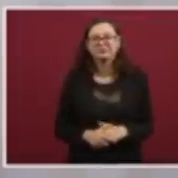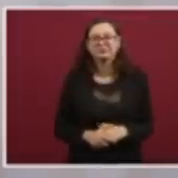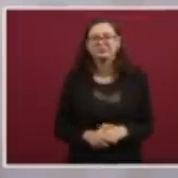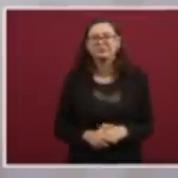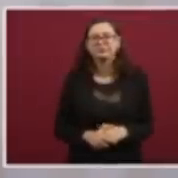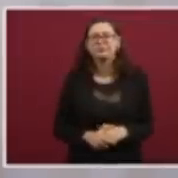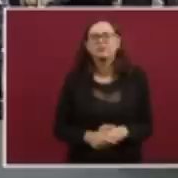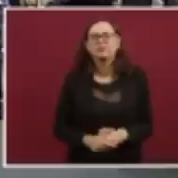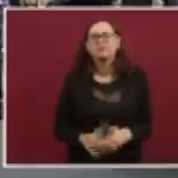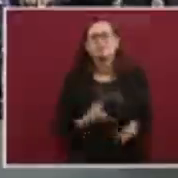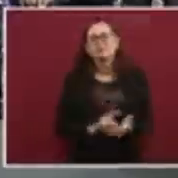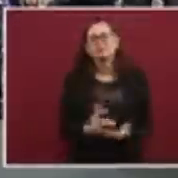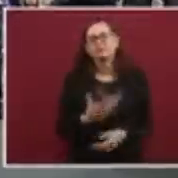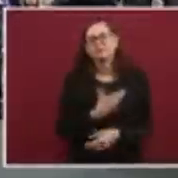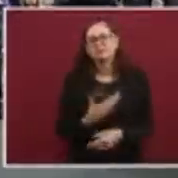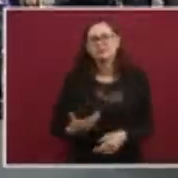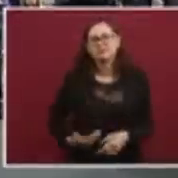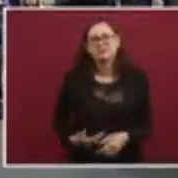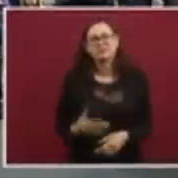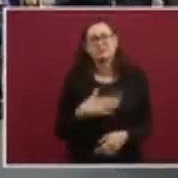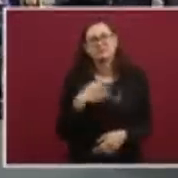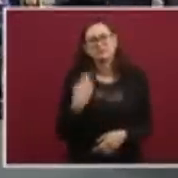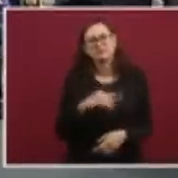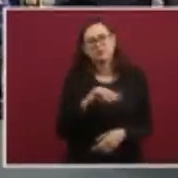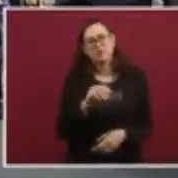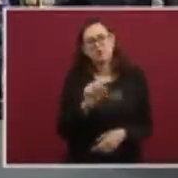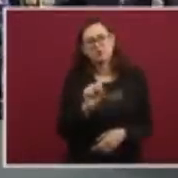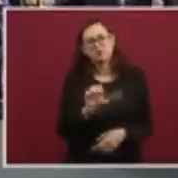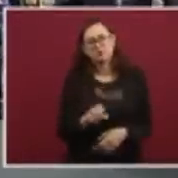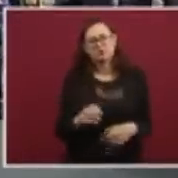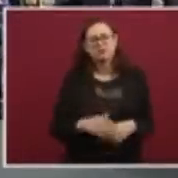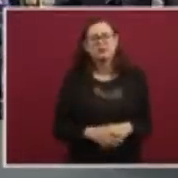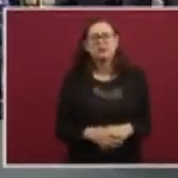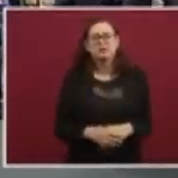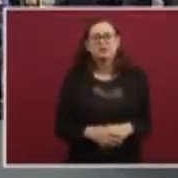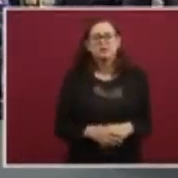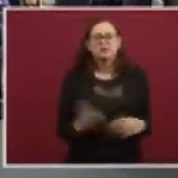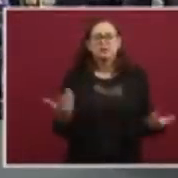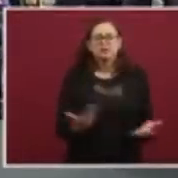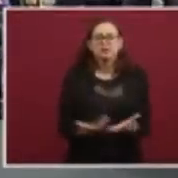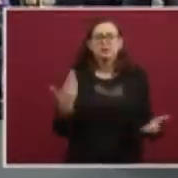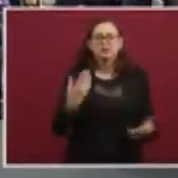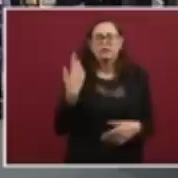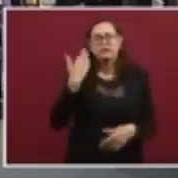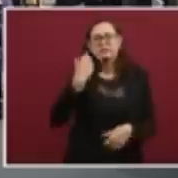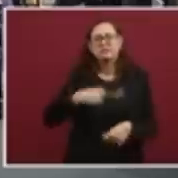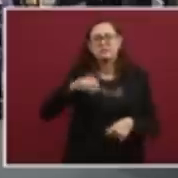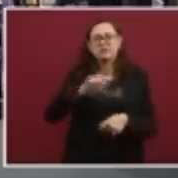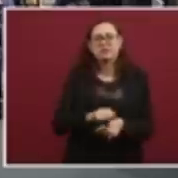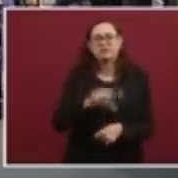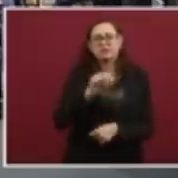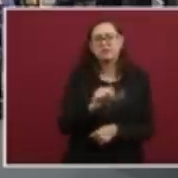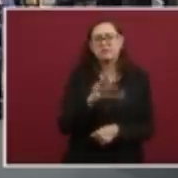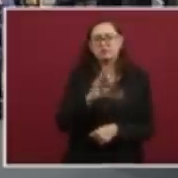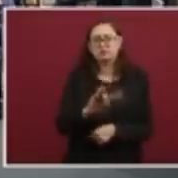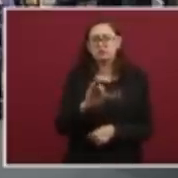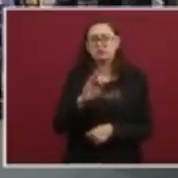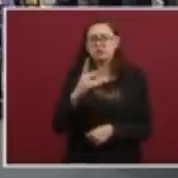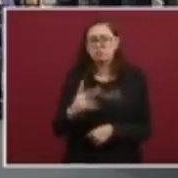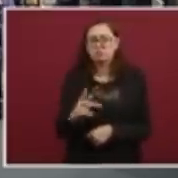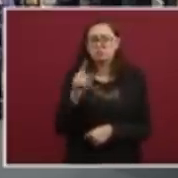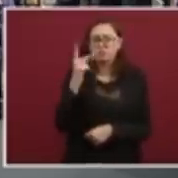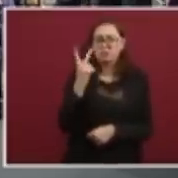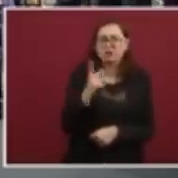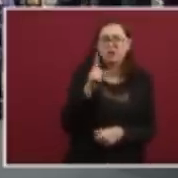Gracias, presidente. José Hernández de Escuanto. La semana pasada la Secretaría de la Función Pública inhabilita a dos altos exfuncionarios